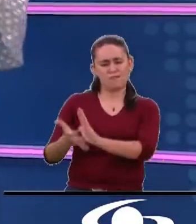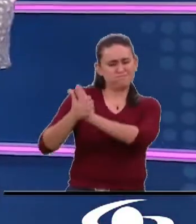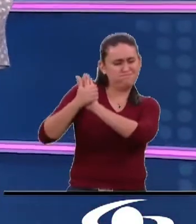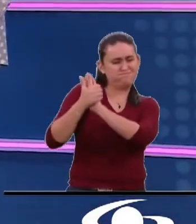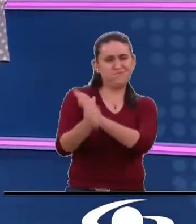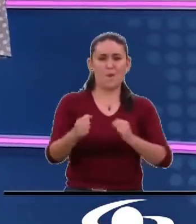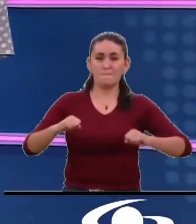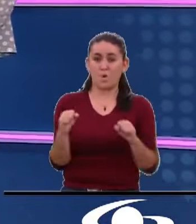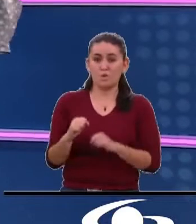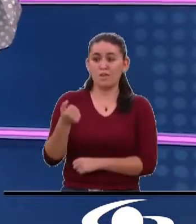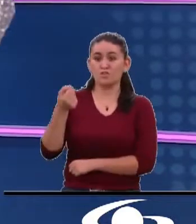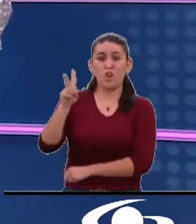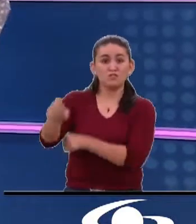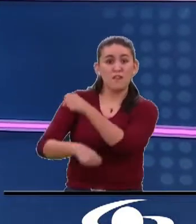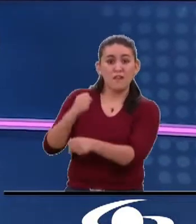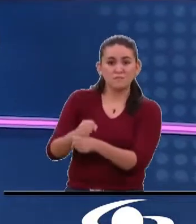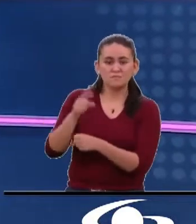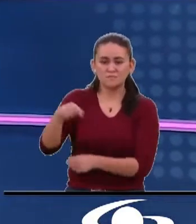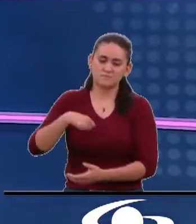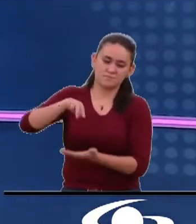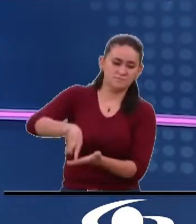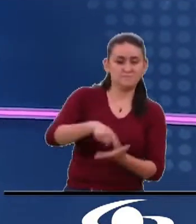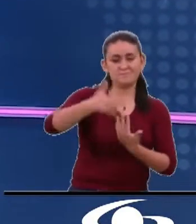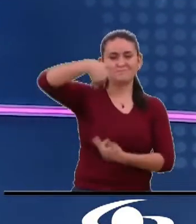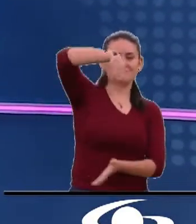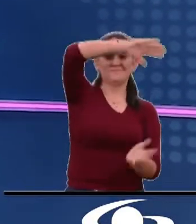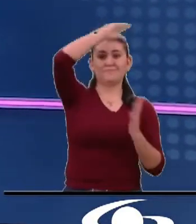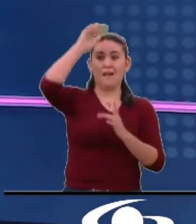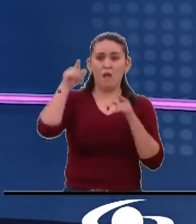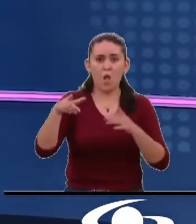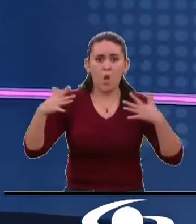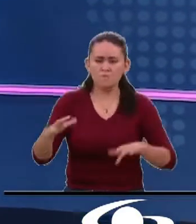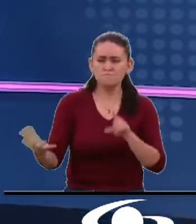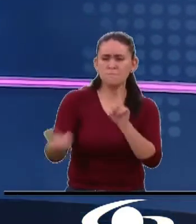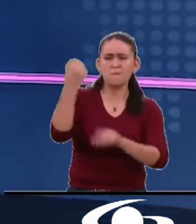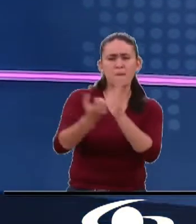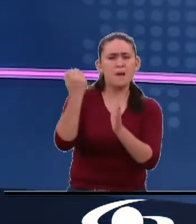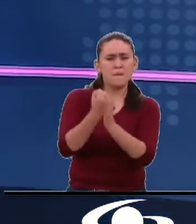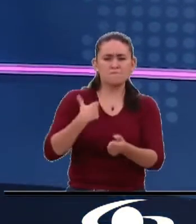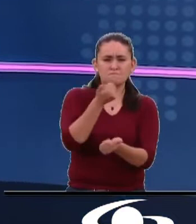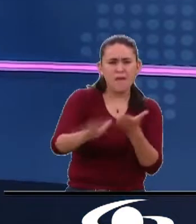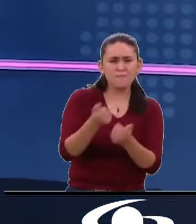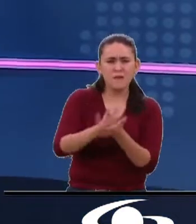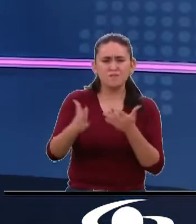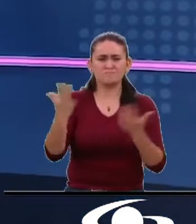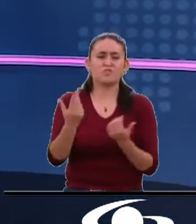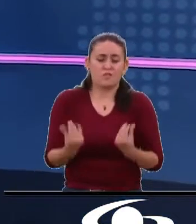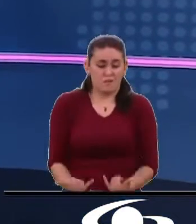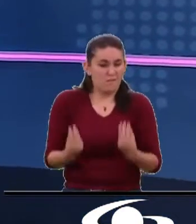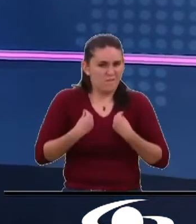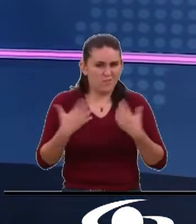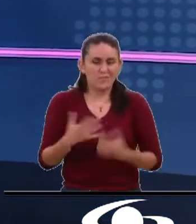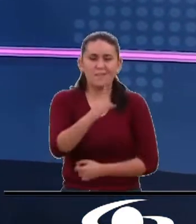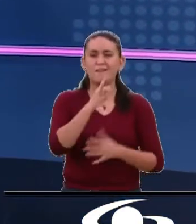talentosísimo bogotano de 12 años que encontró en el ballet su felicidad. Ha ganado innumerables becas en el mundo y actualmente vive en los